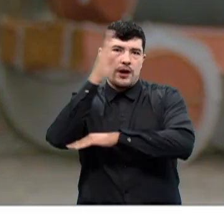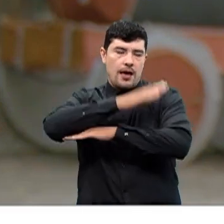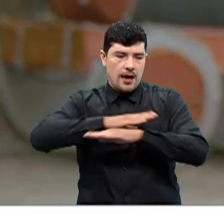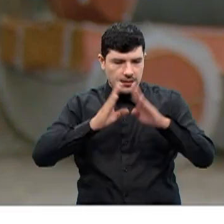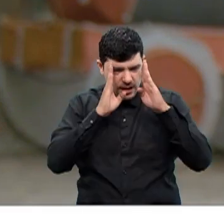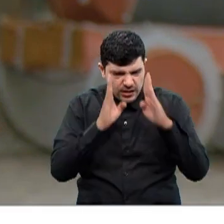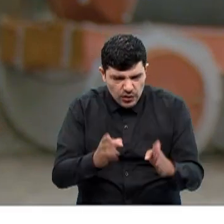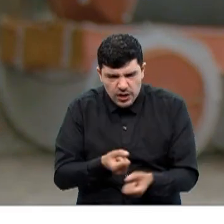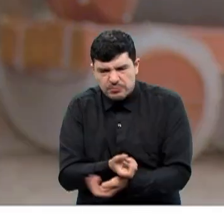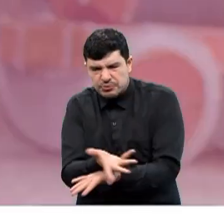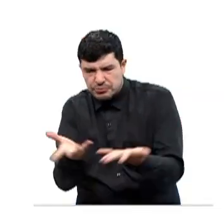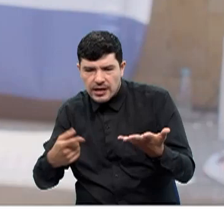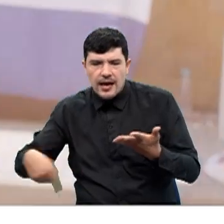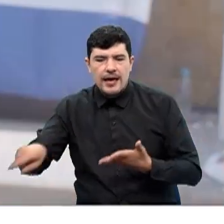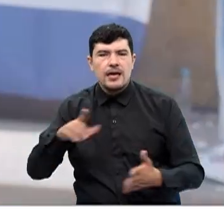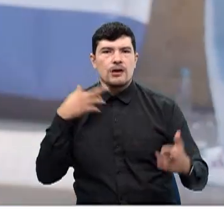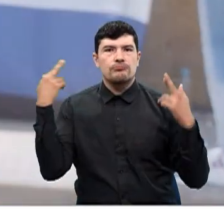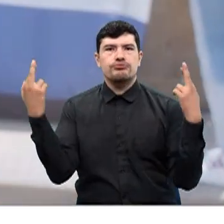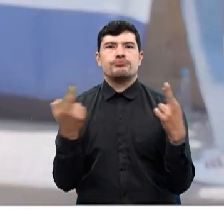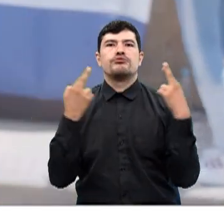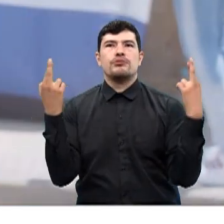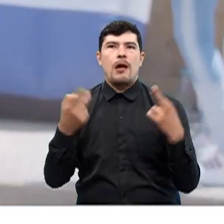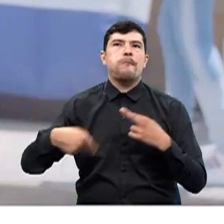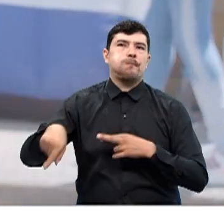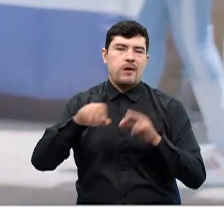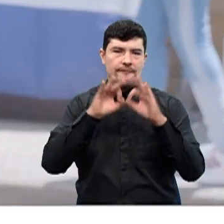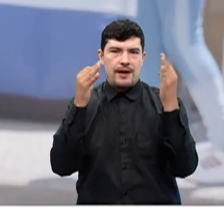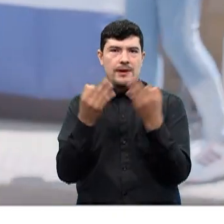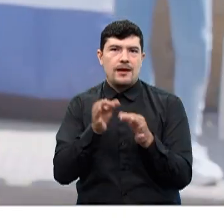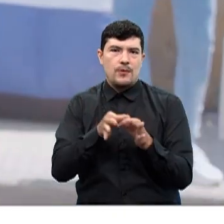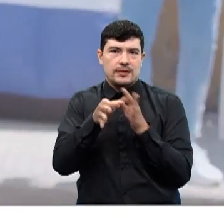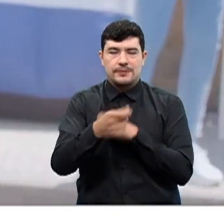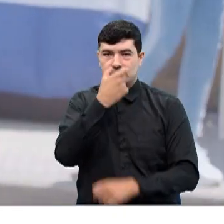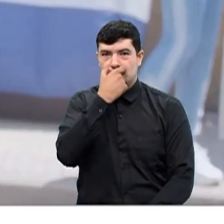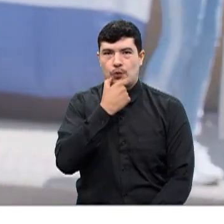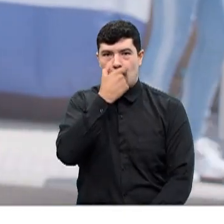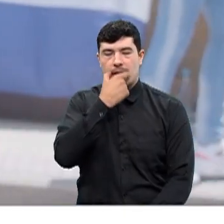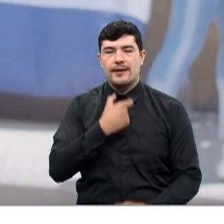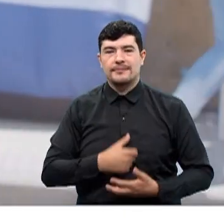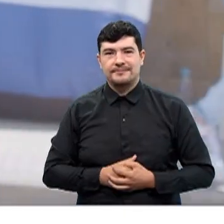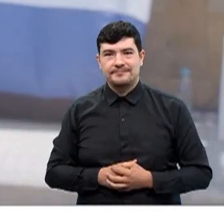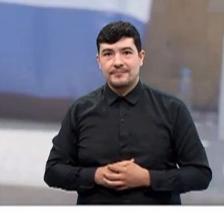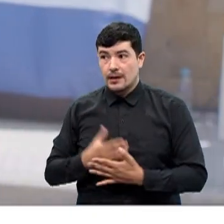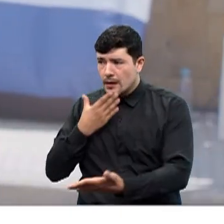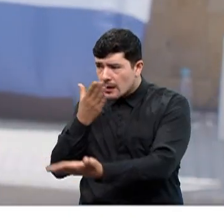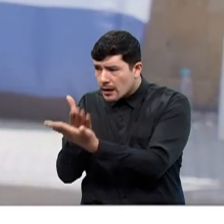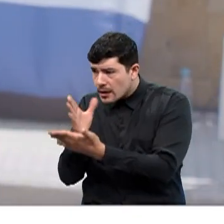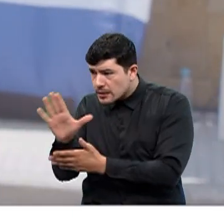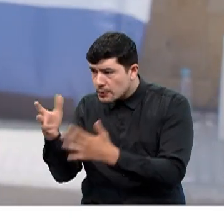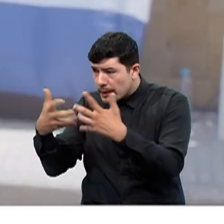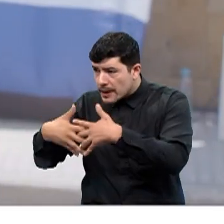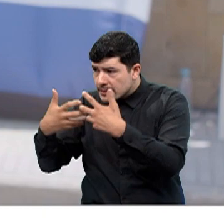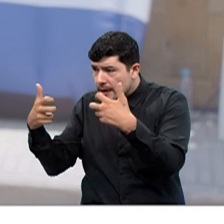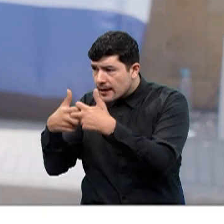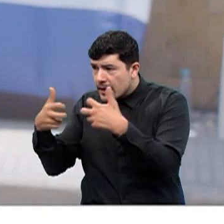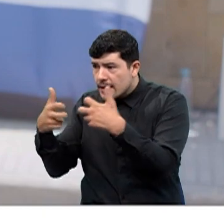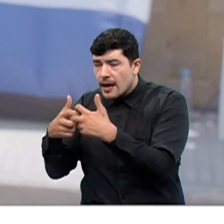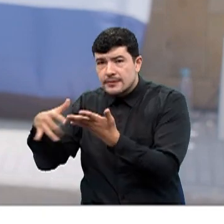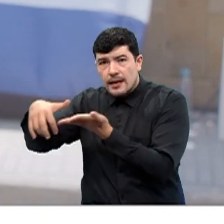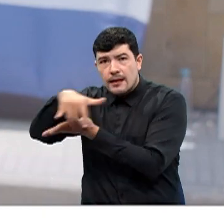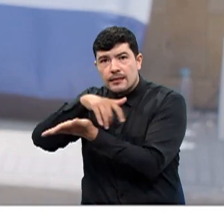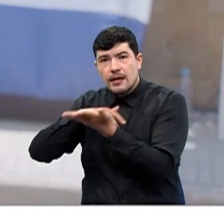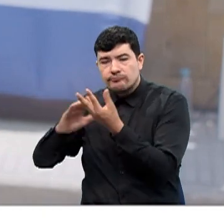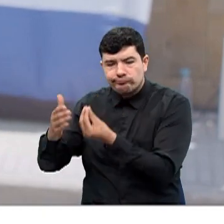las familias chucureñas. Agradeciendo en el día de hoy a la Electrificadora de Santander por acoger